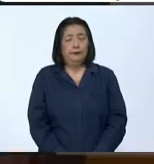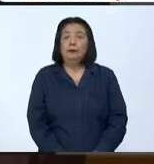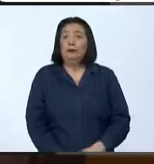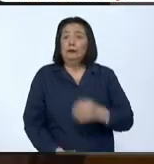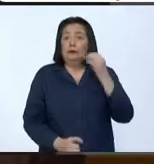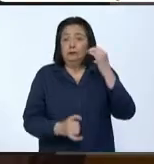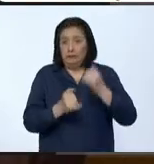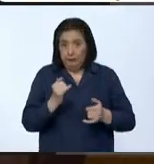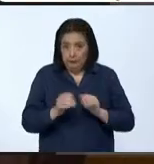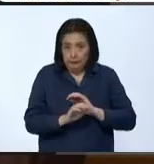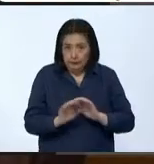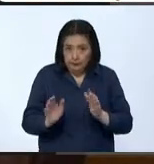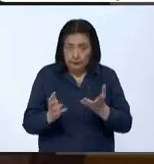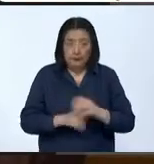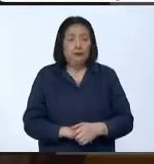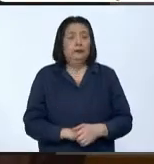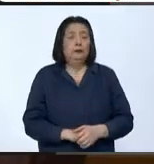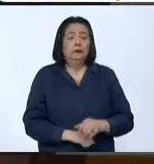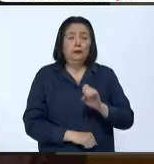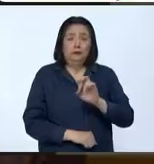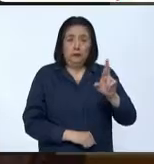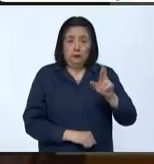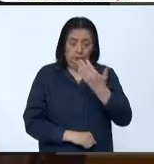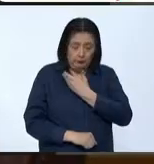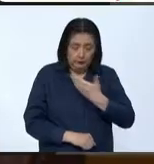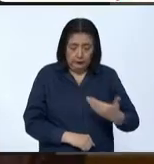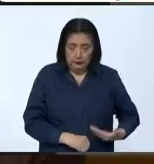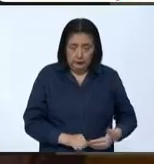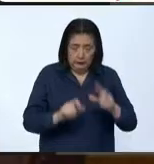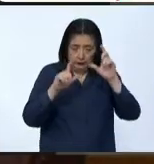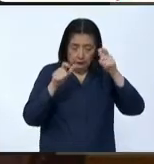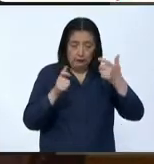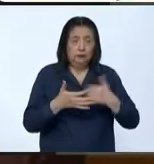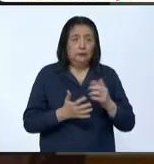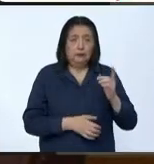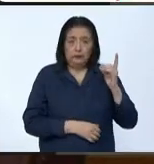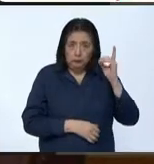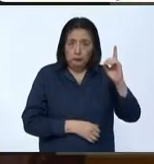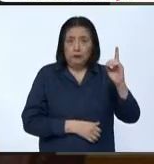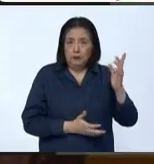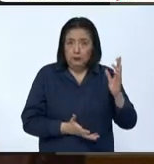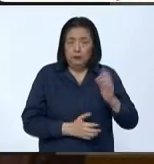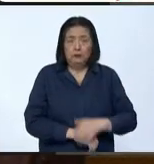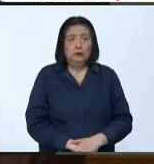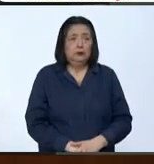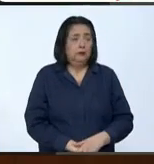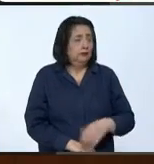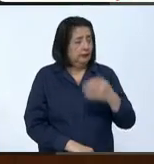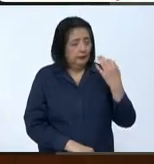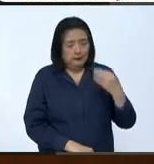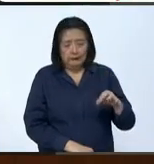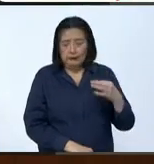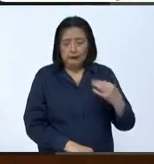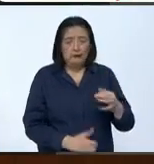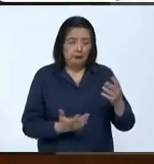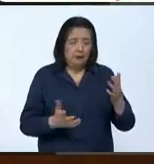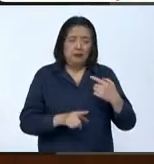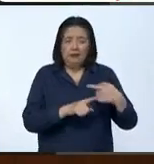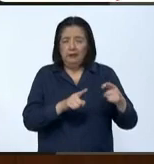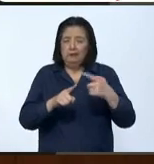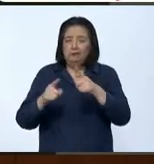finalmente señor presidente en democracia siempre prendemos